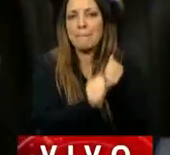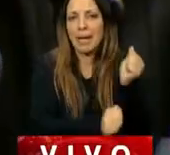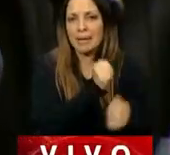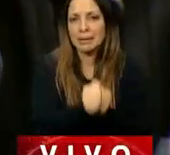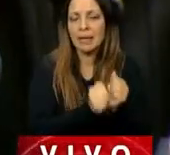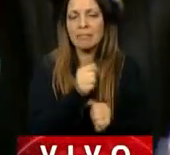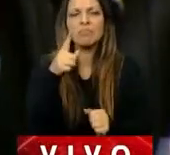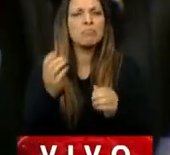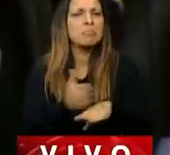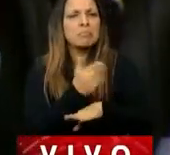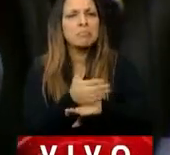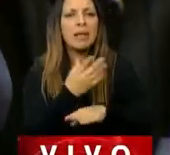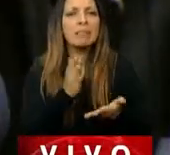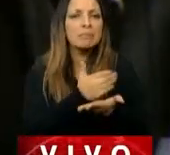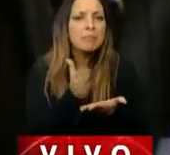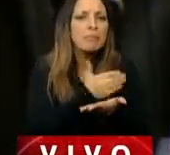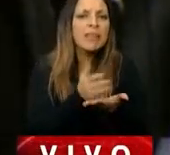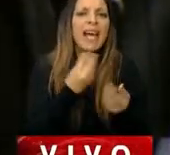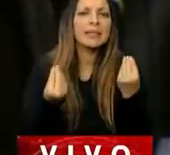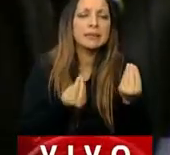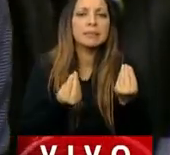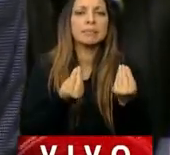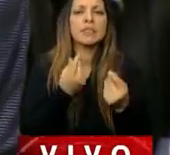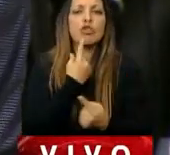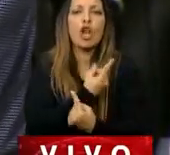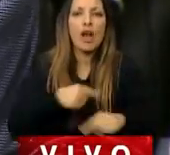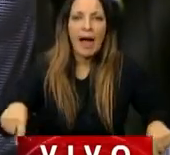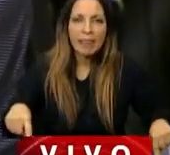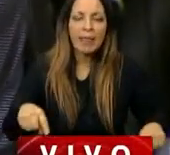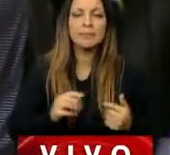Hacen colorantes, hacen